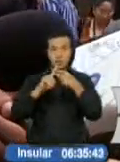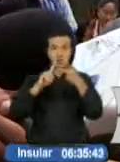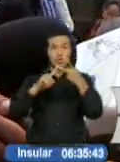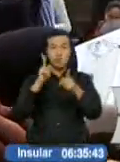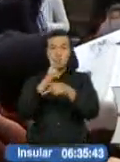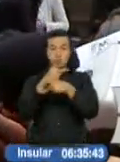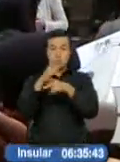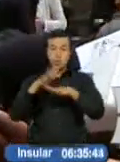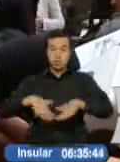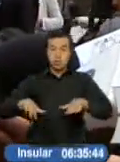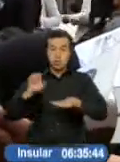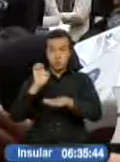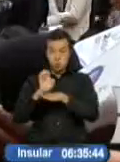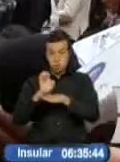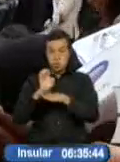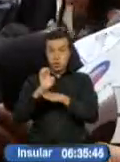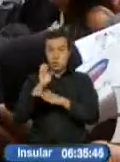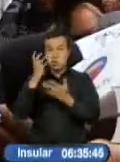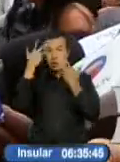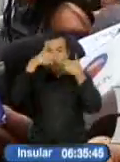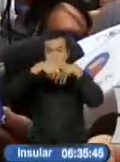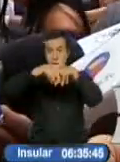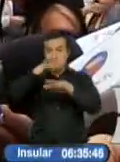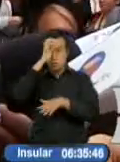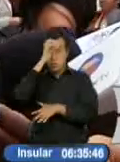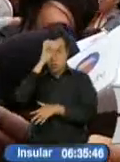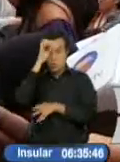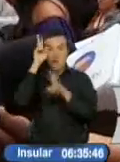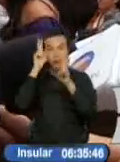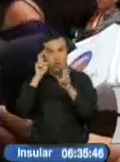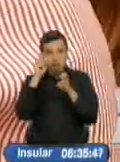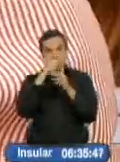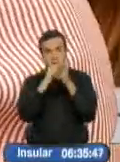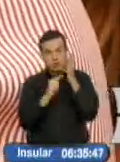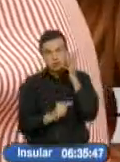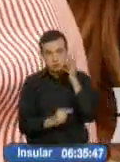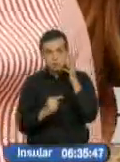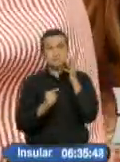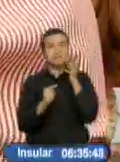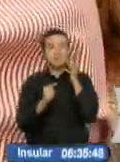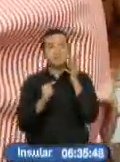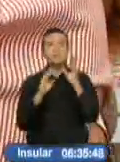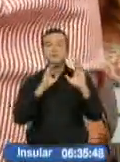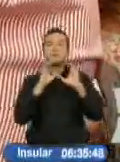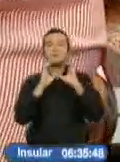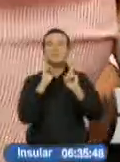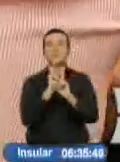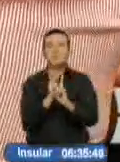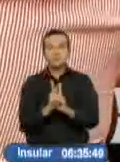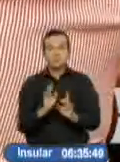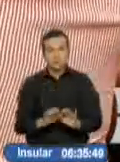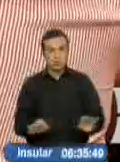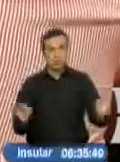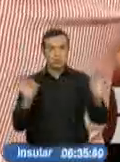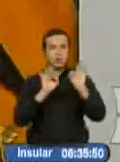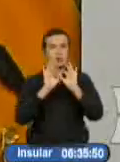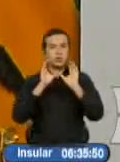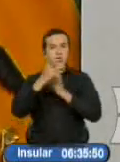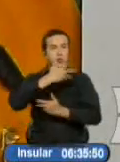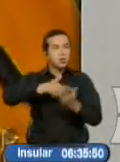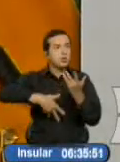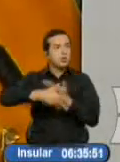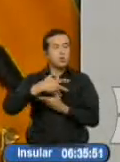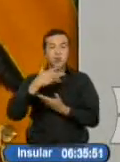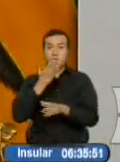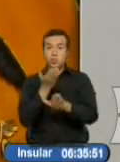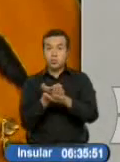producción nacional y de la interculturalidad también es un tema recurrente. La comunicación como eje transversal de una comunidad permitirá que